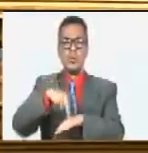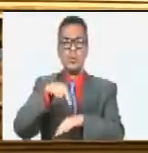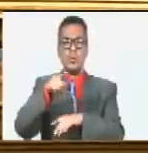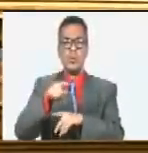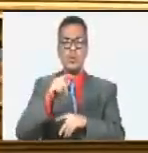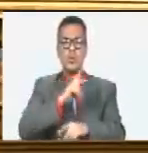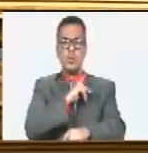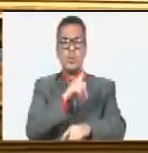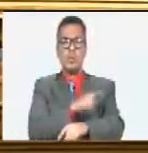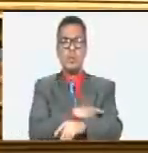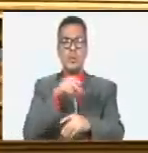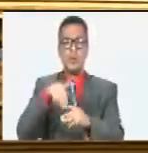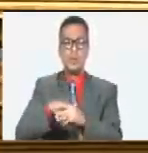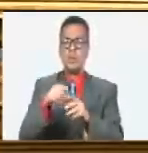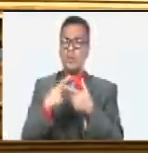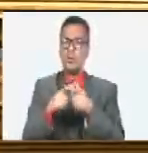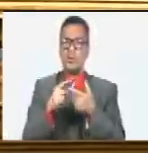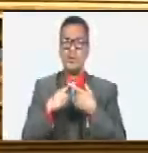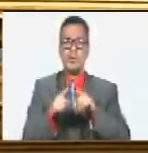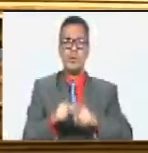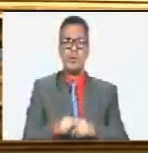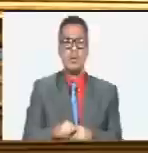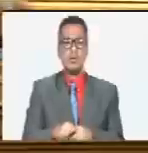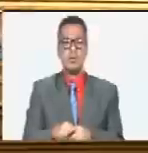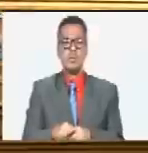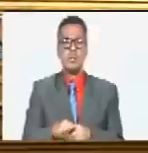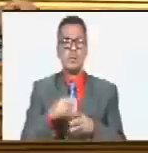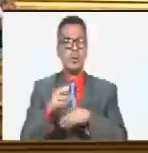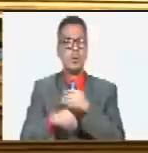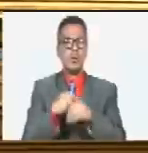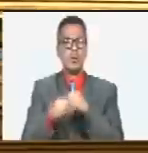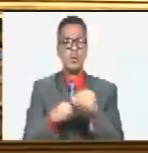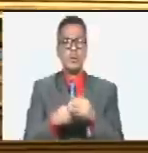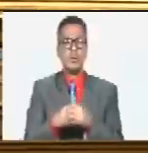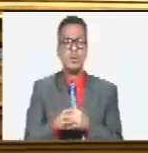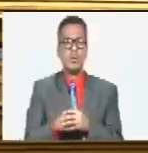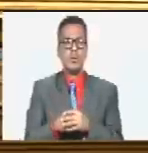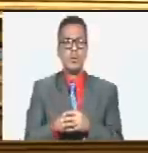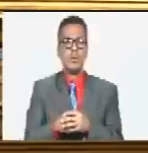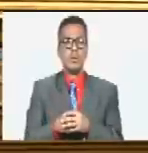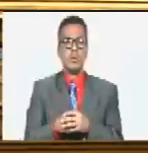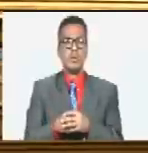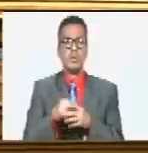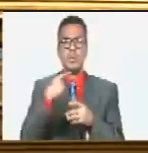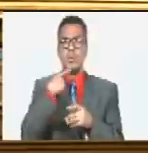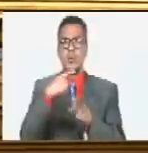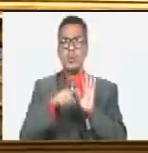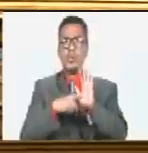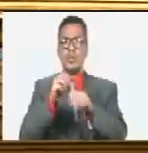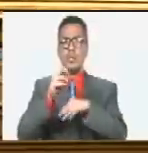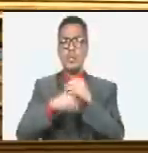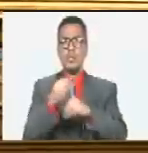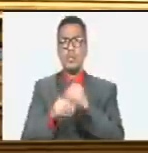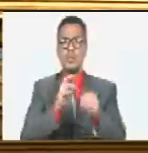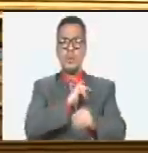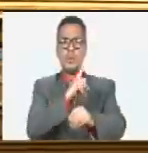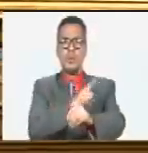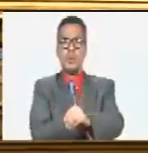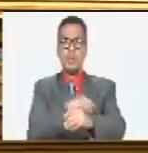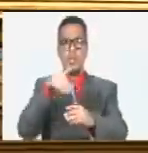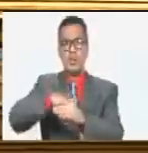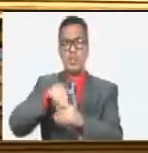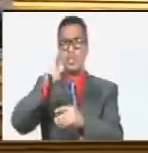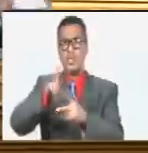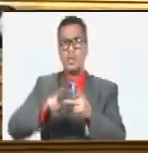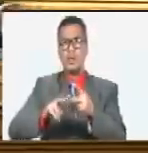¿Qué diferencia la manera como se dibuja, se establece el poder electoral en Venezuela desde su